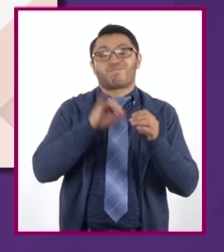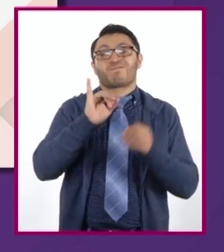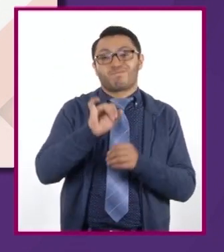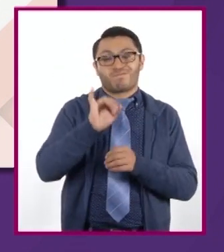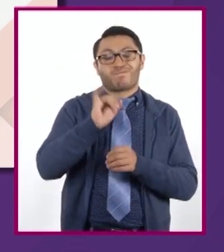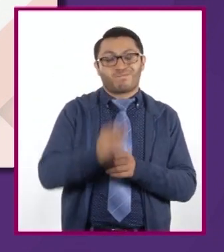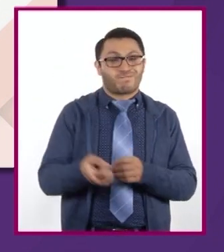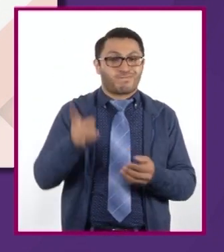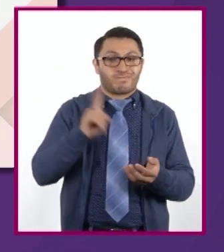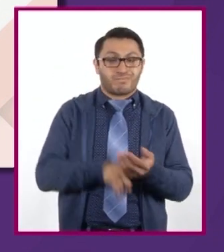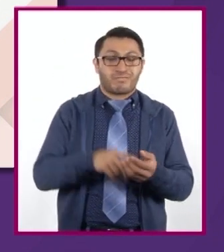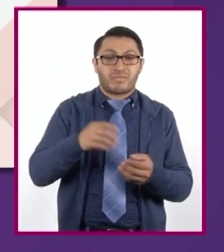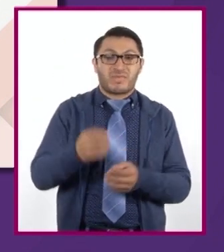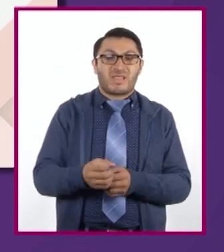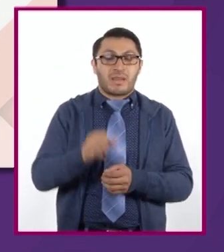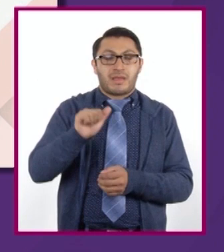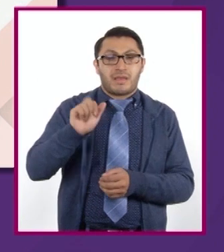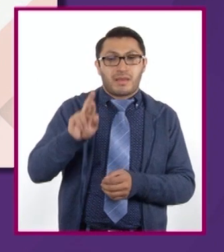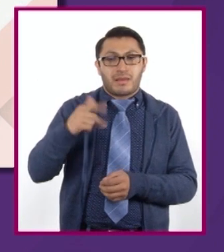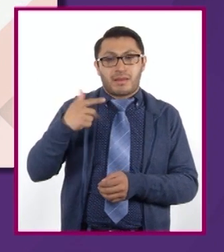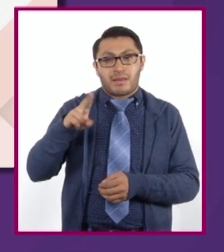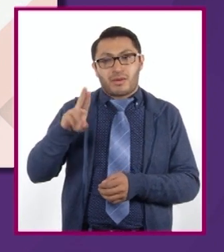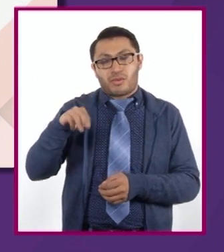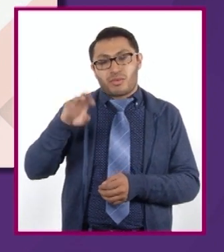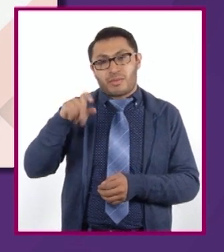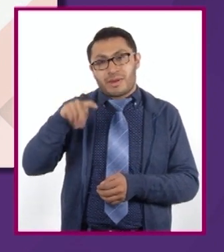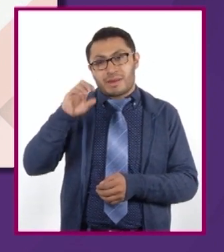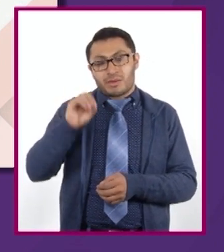Perfecto, pertenece a un argumento basado en datos.